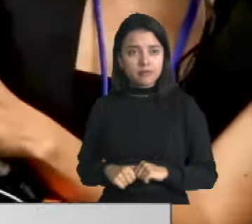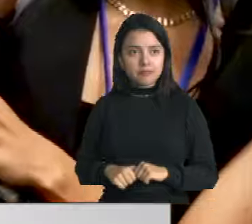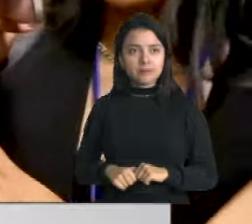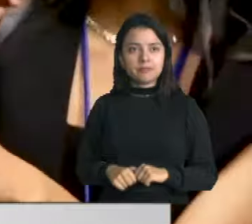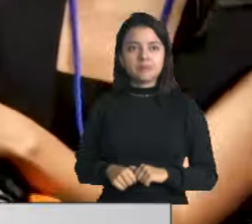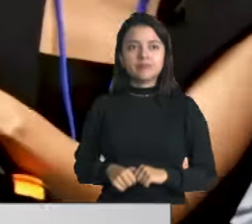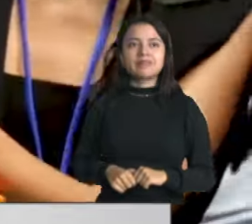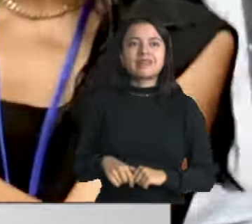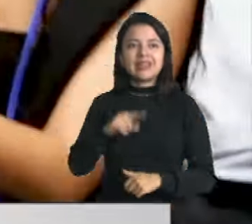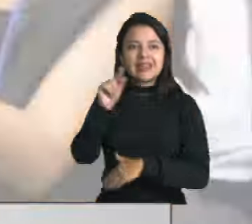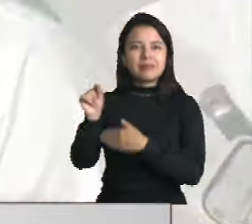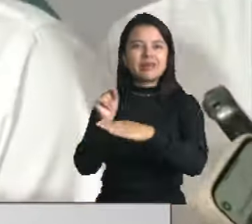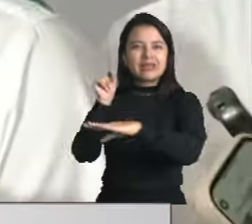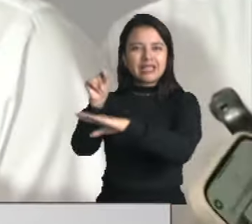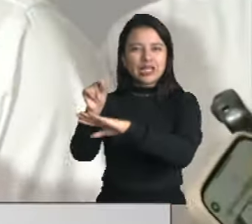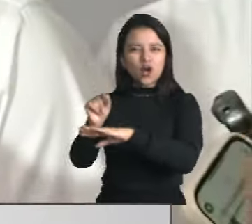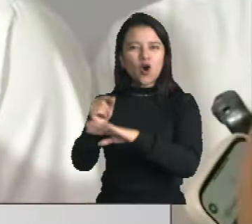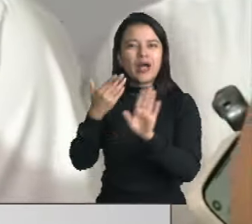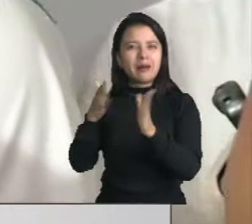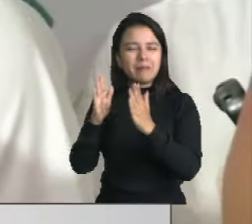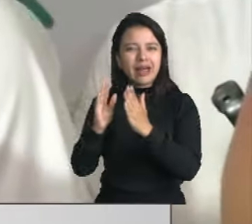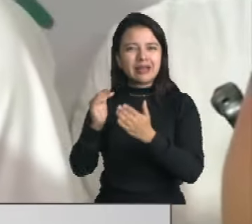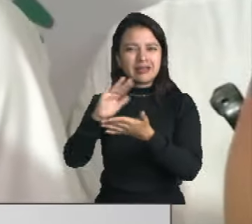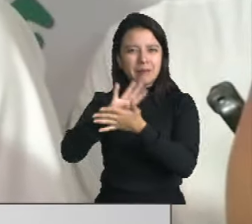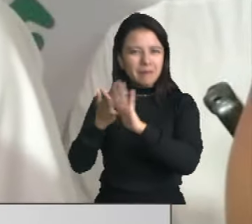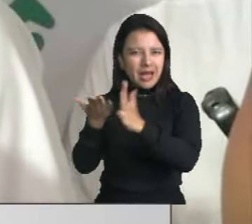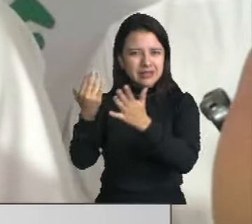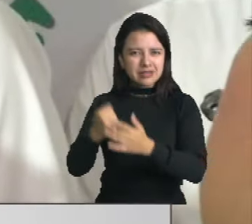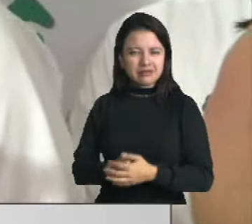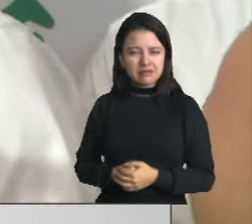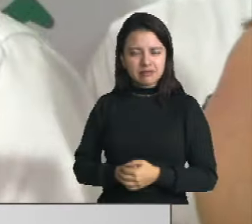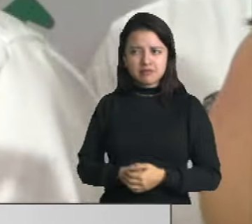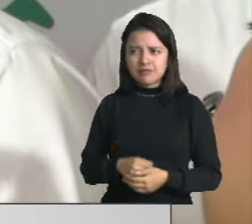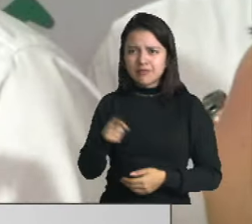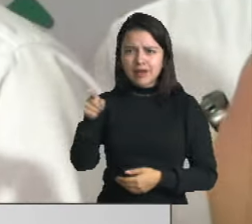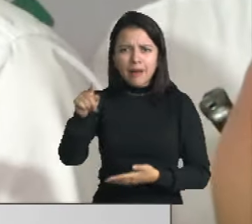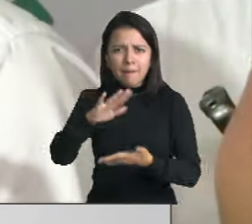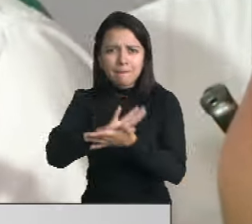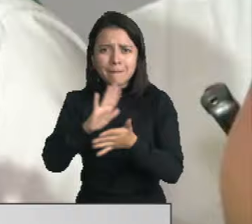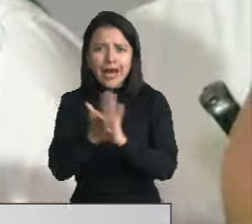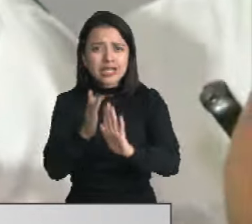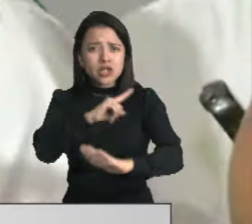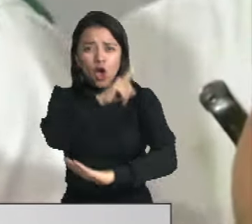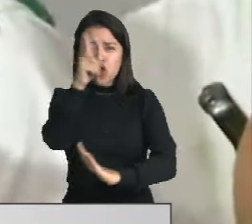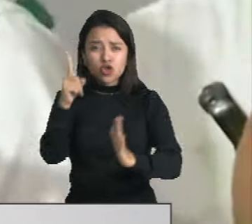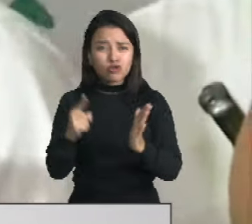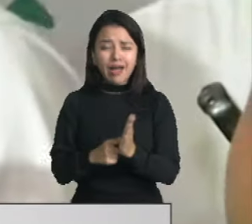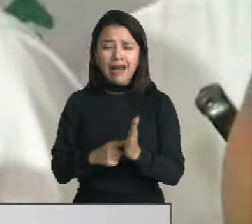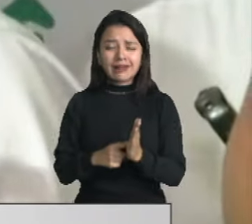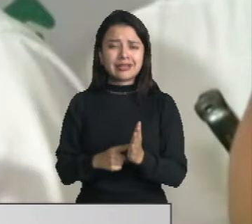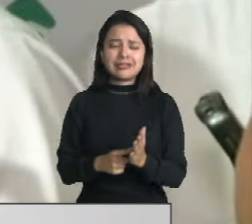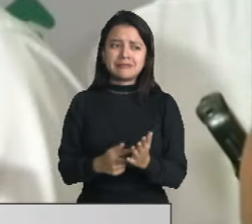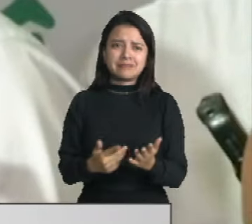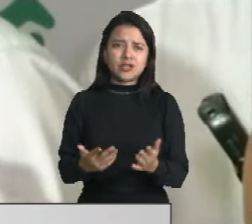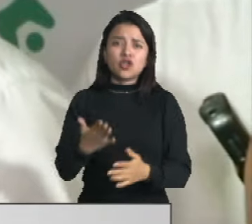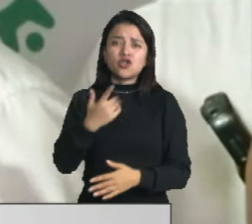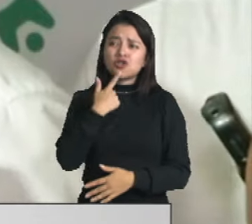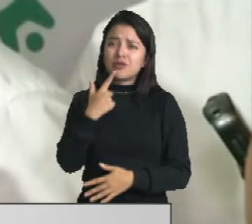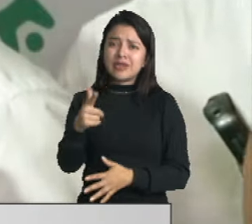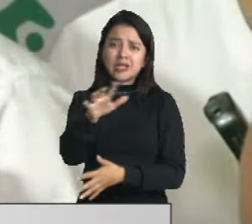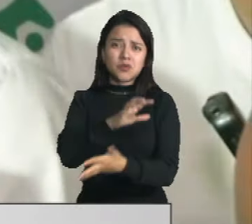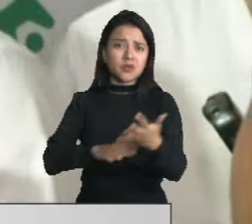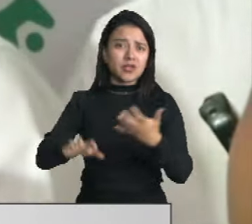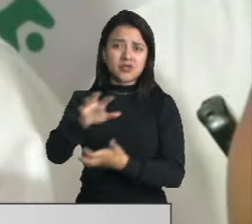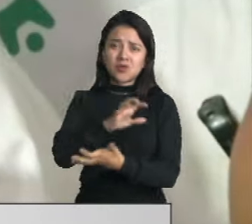paz del presidente Gustavo Petro. La política de paz nunca ha existido. Es decir, la paz total, yo mismo lo planteé que era un desorden